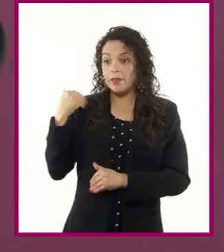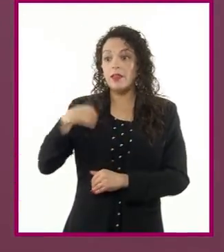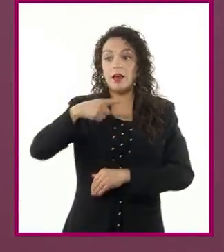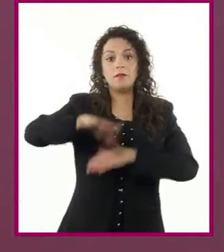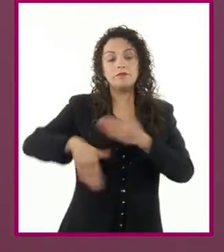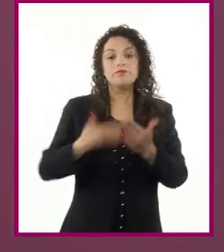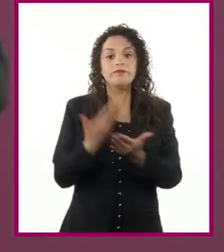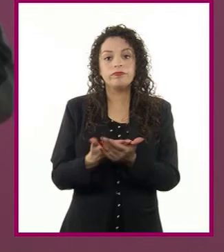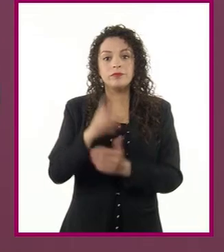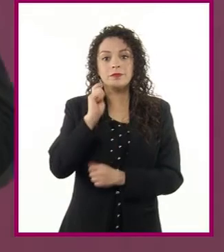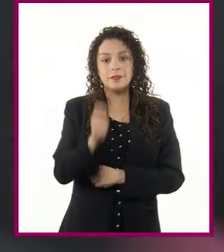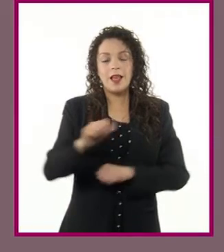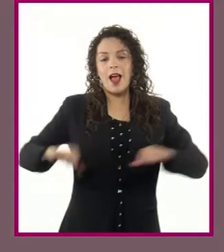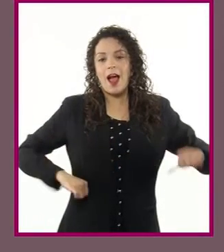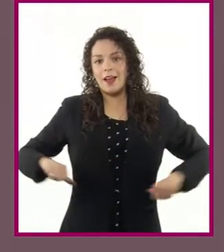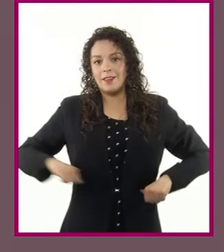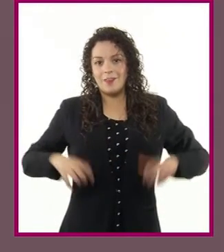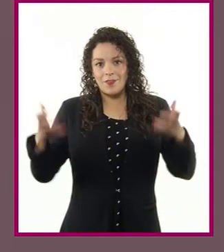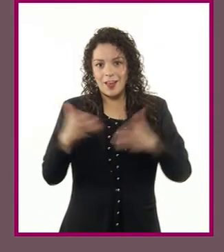el siguiente reto.